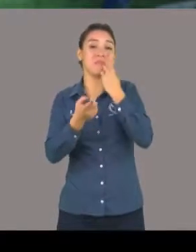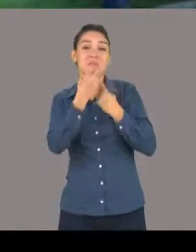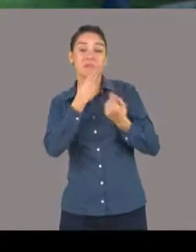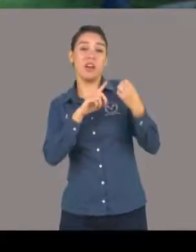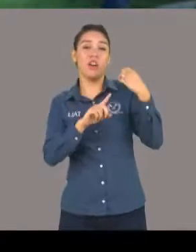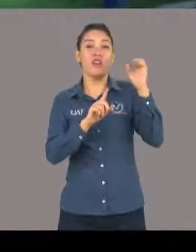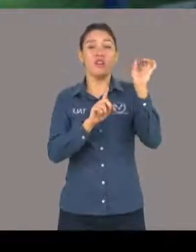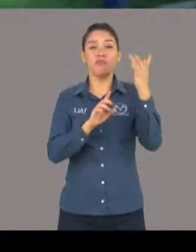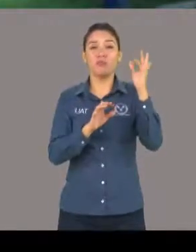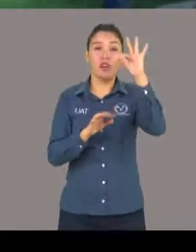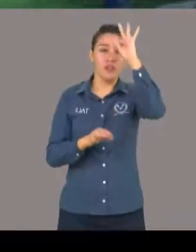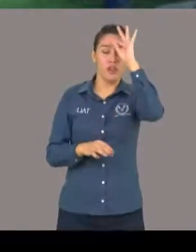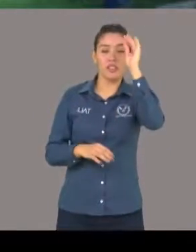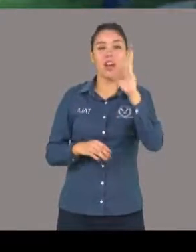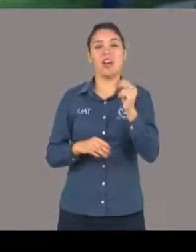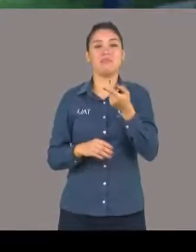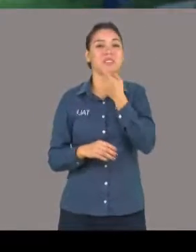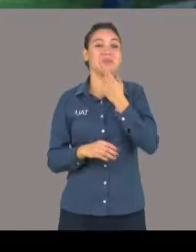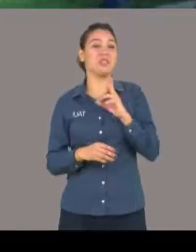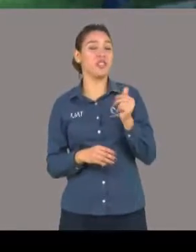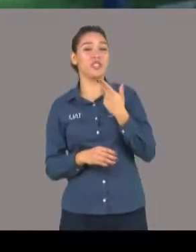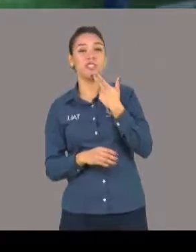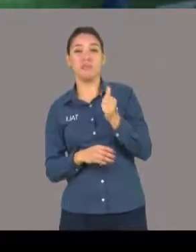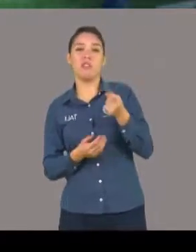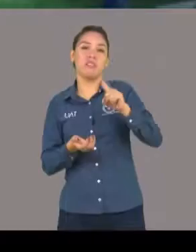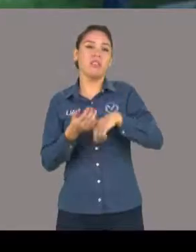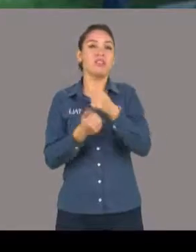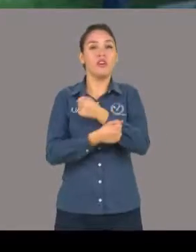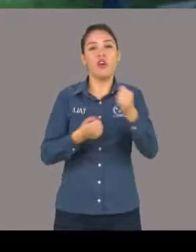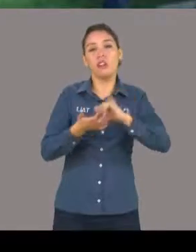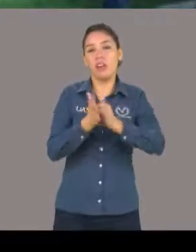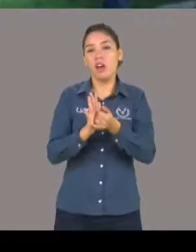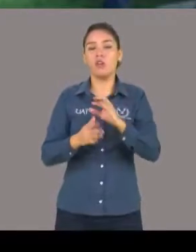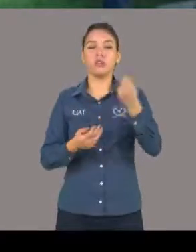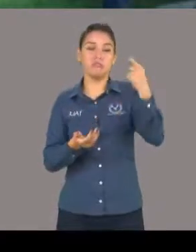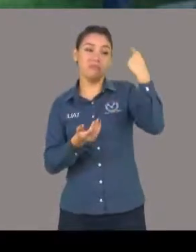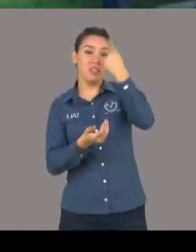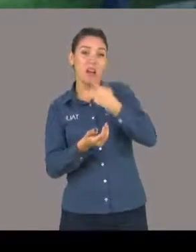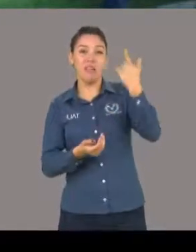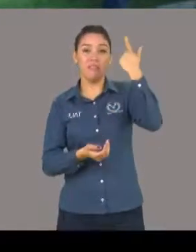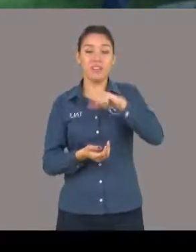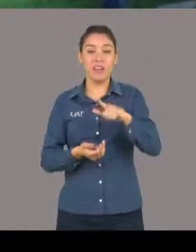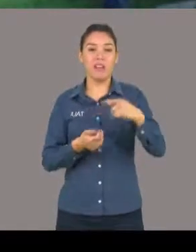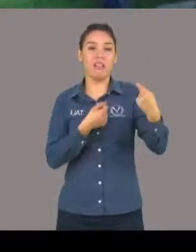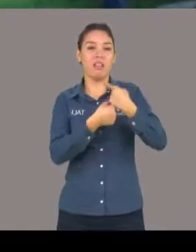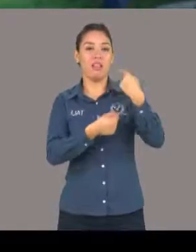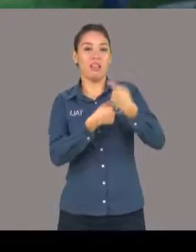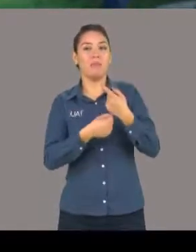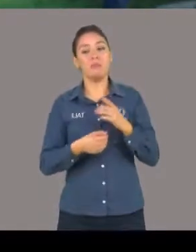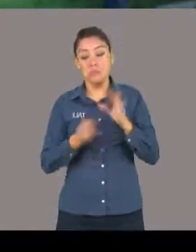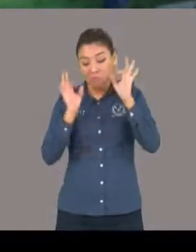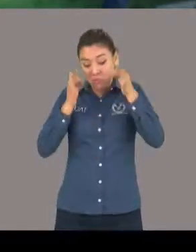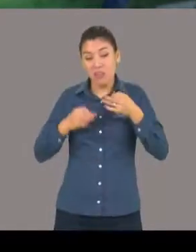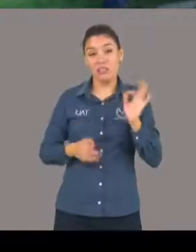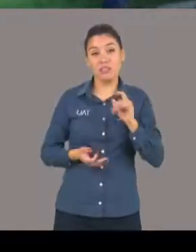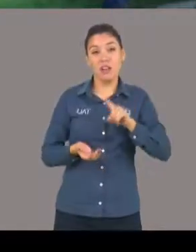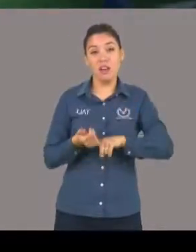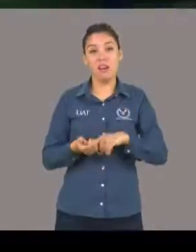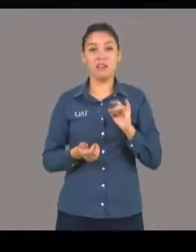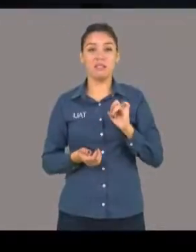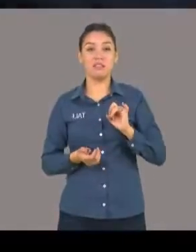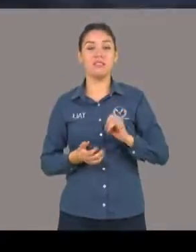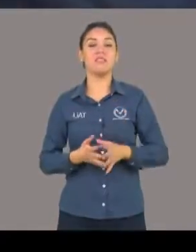me dice tonta, me dice que no valgo la pena, que estoy gorda, que estoy fea, pero pues a lo mejor sí soy.